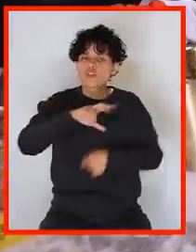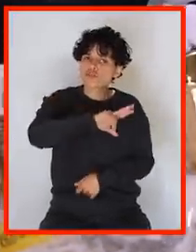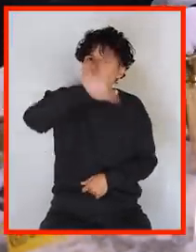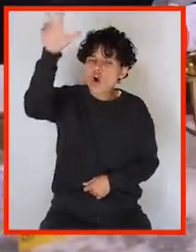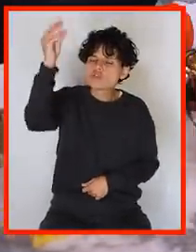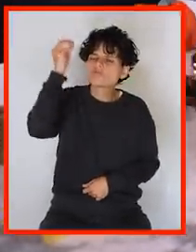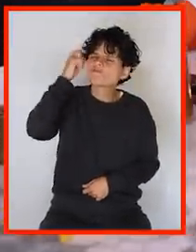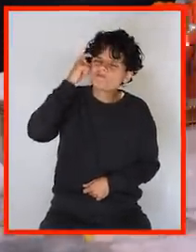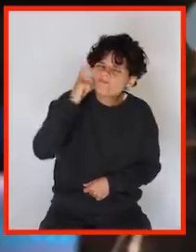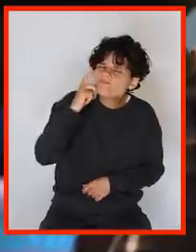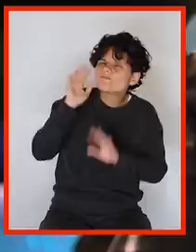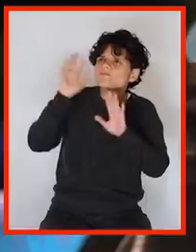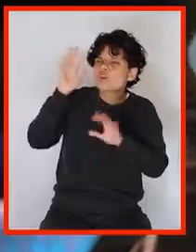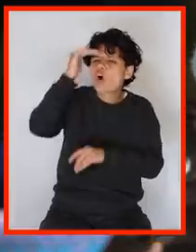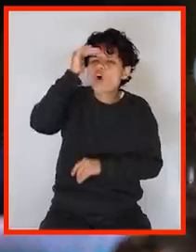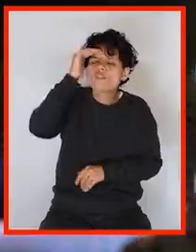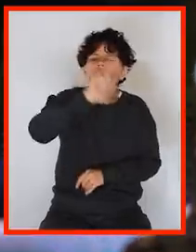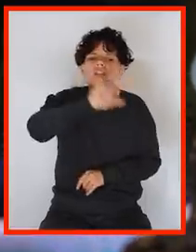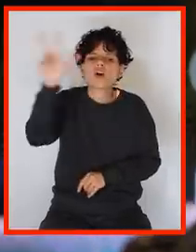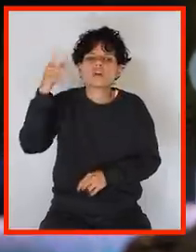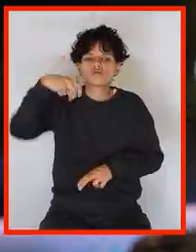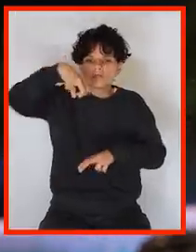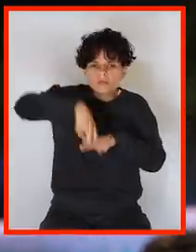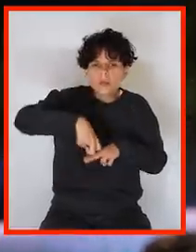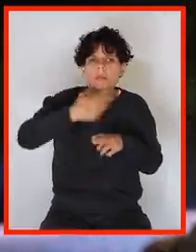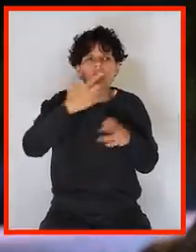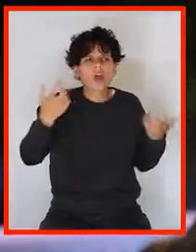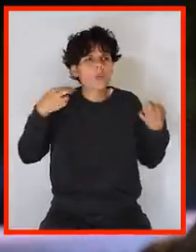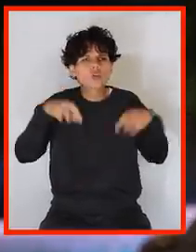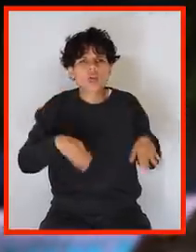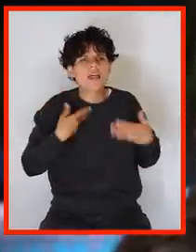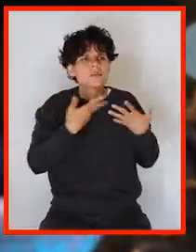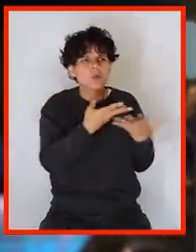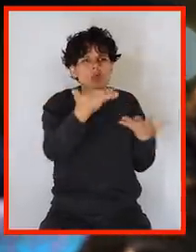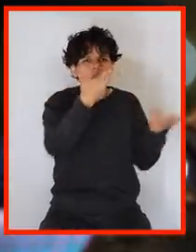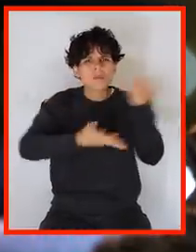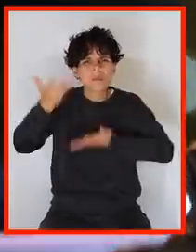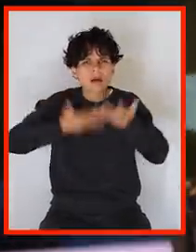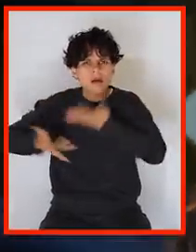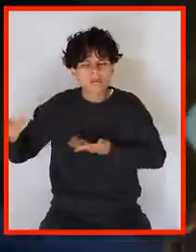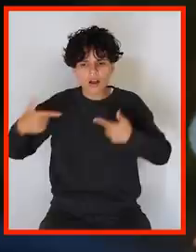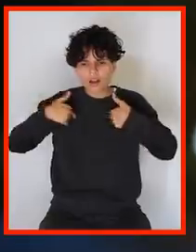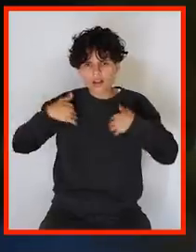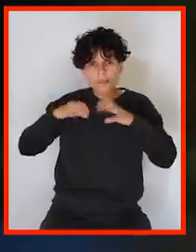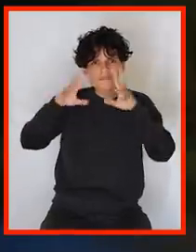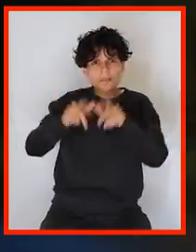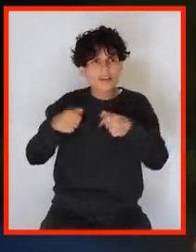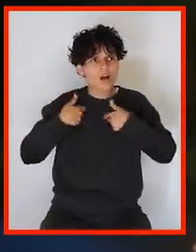así. Yo soy muy creyente de Dios. Y decía, puta, hay tanto weón que se le da como la oportunidad. Y a mí que yo hago esto por mi